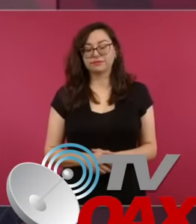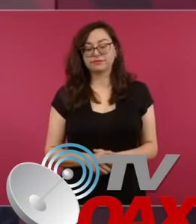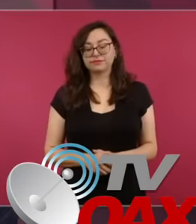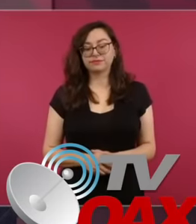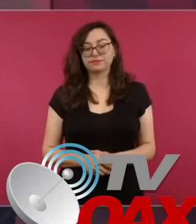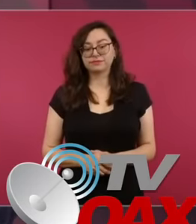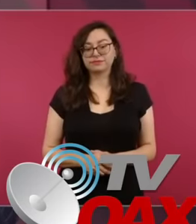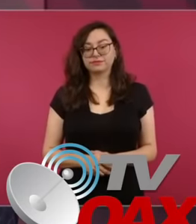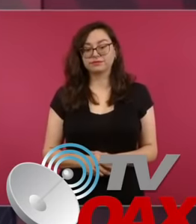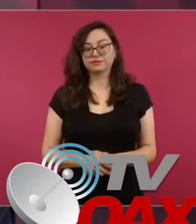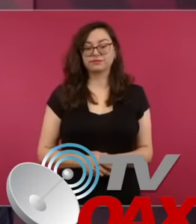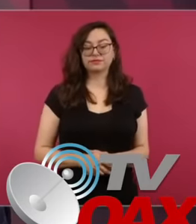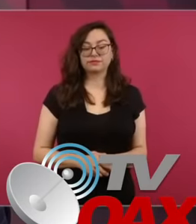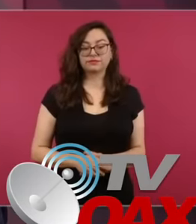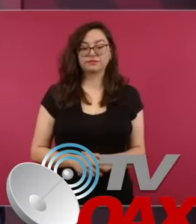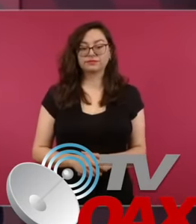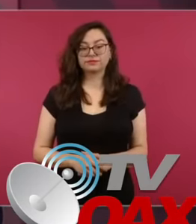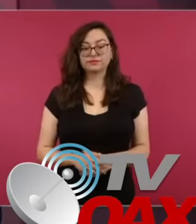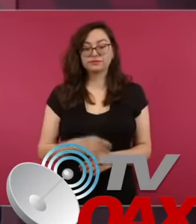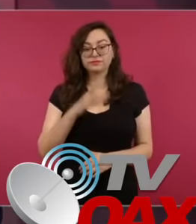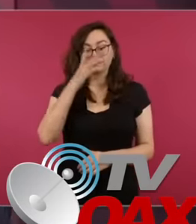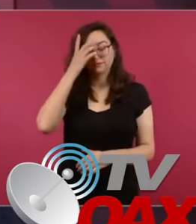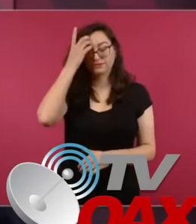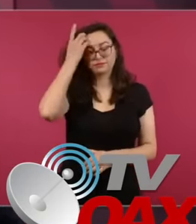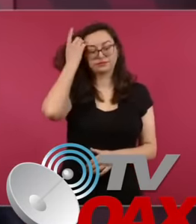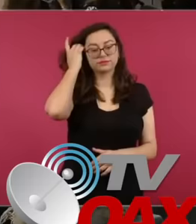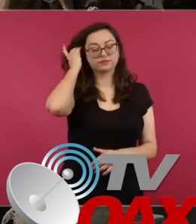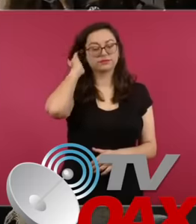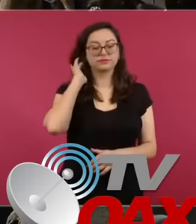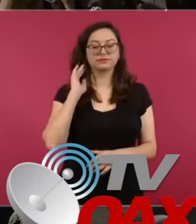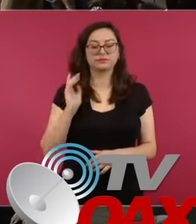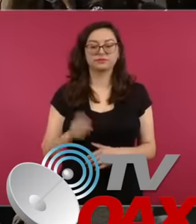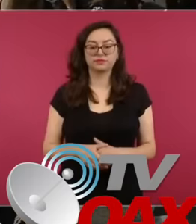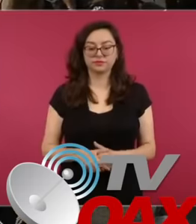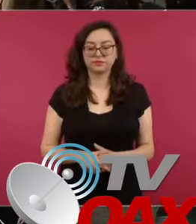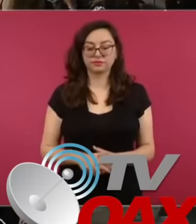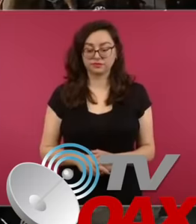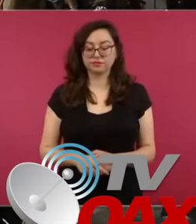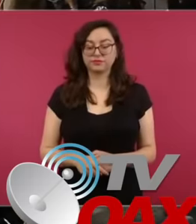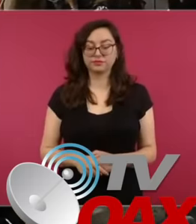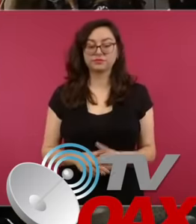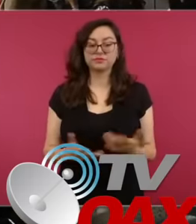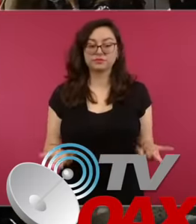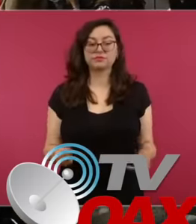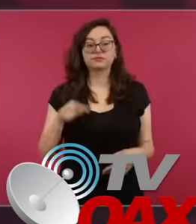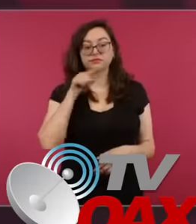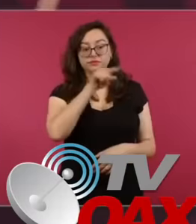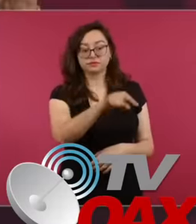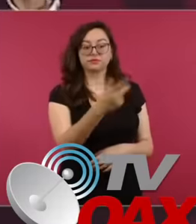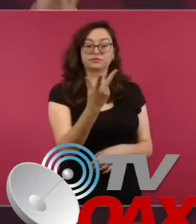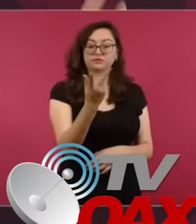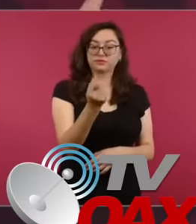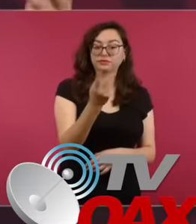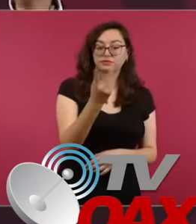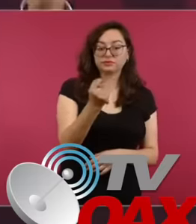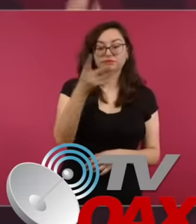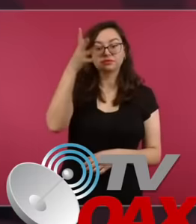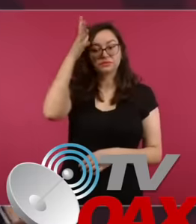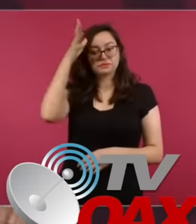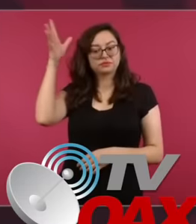Y ya desde antes, ya estaba la campaña en Azteca en contra